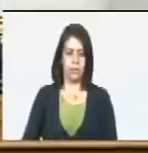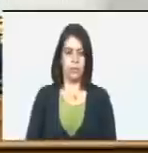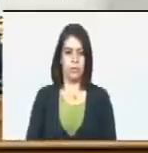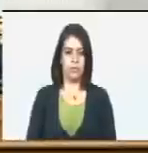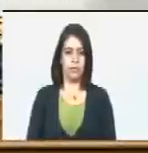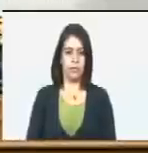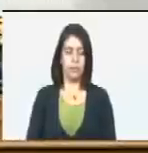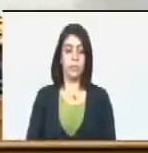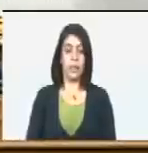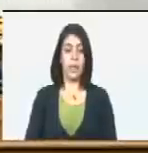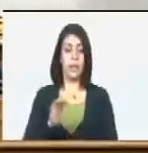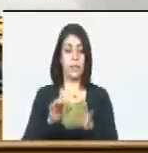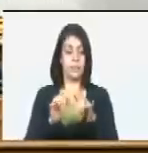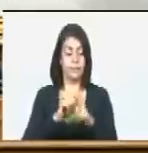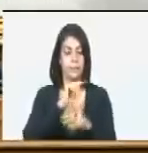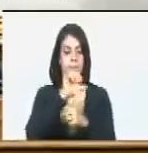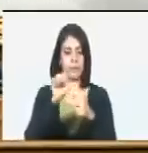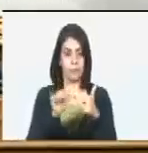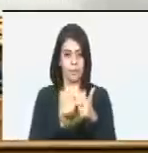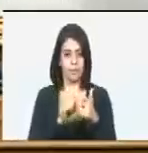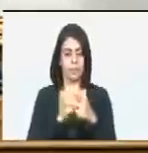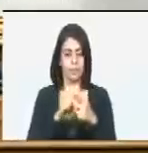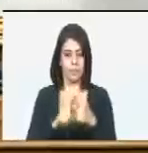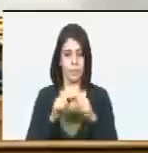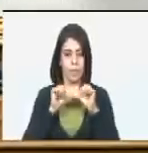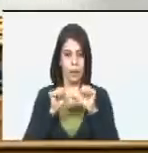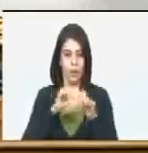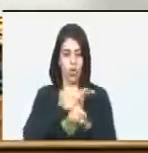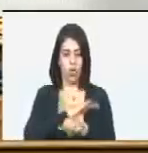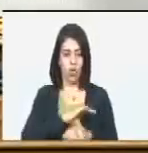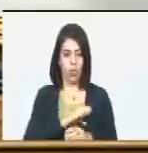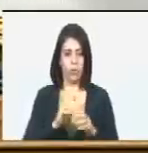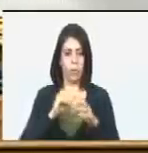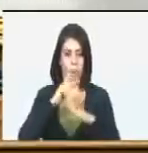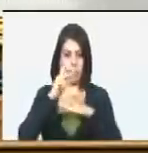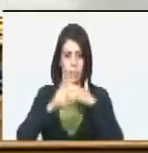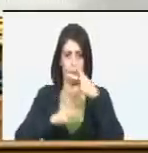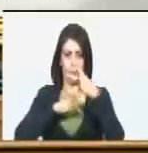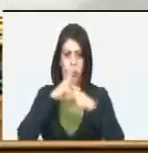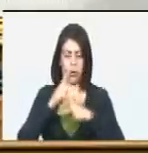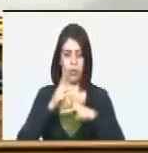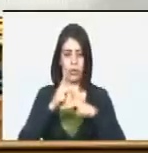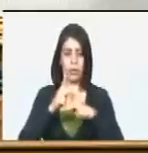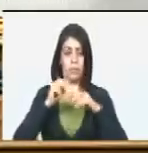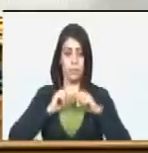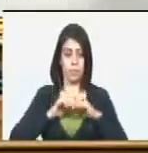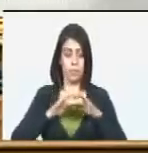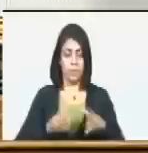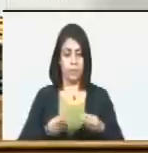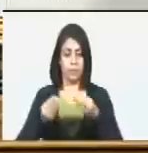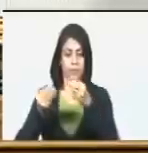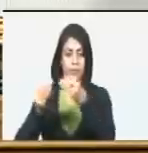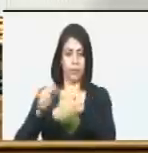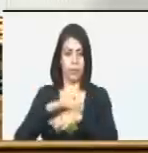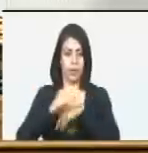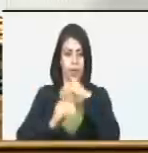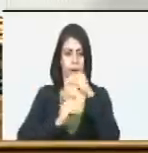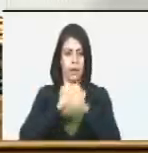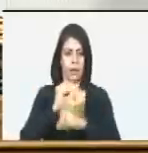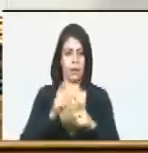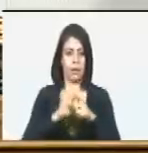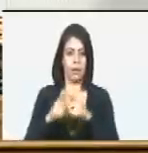secretaria, sírvase remitir a la Comisión Permanente de Política Exterior, Soberanía e Integración a los fines de la elaboración del correspondiente